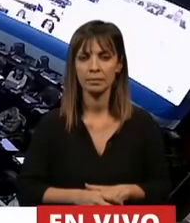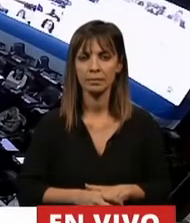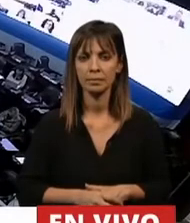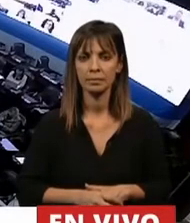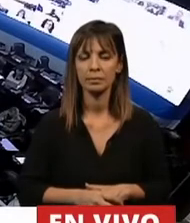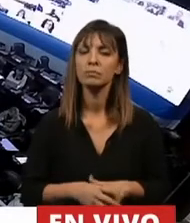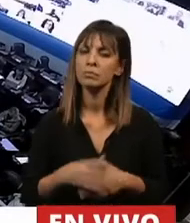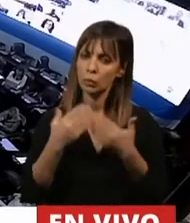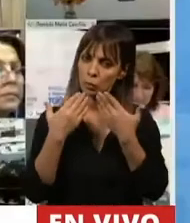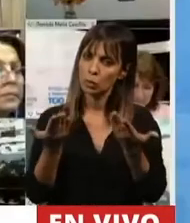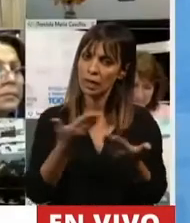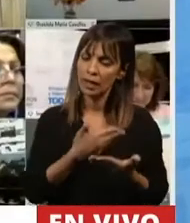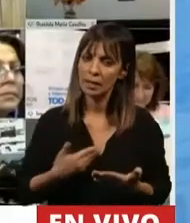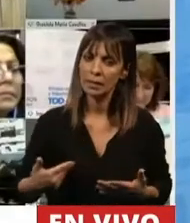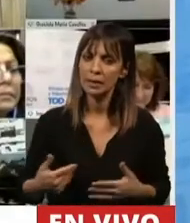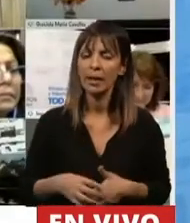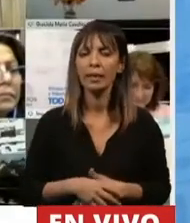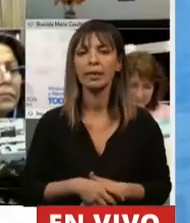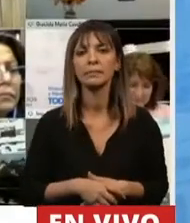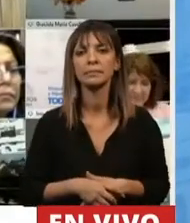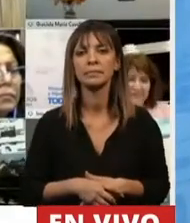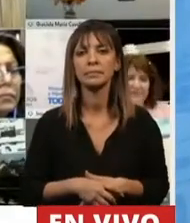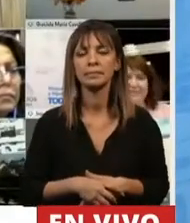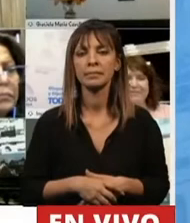Gracias, señora presidenta. La verdad que